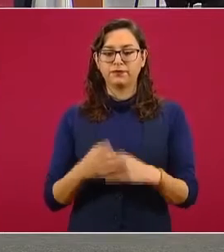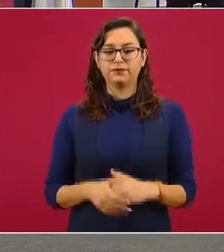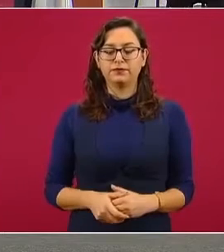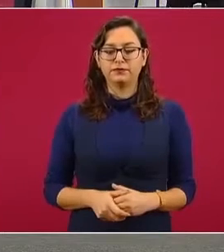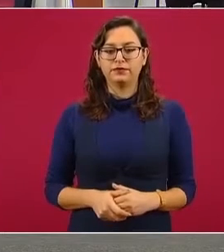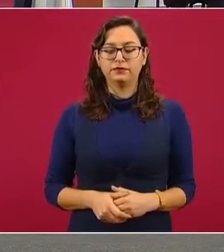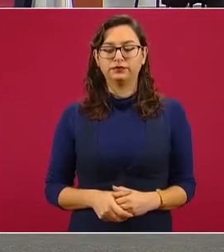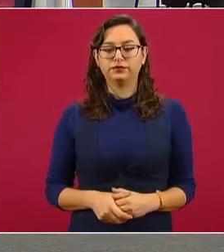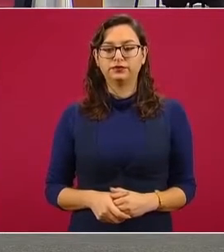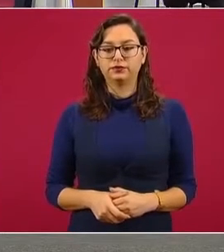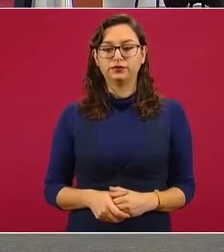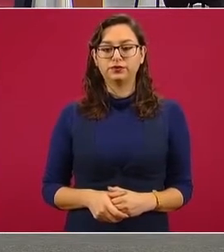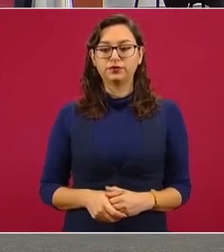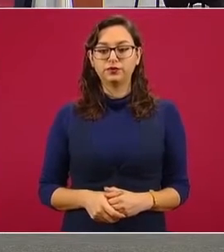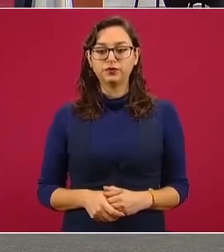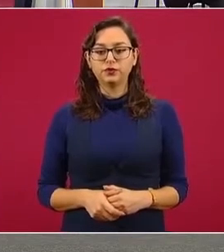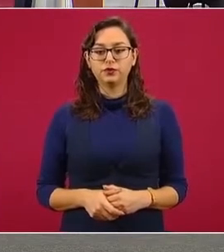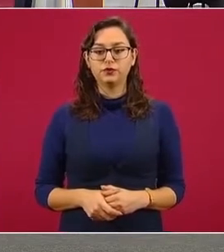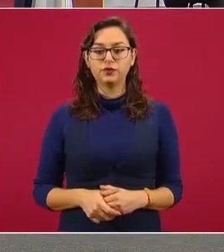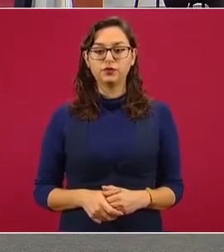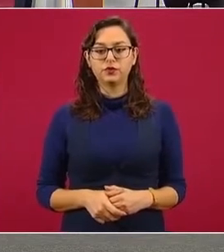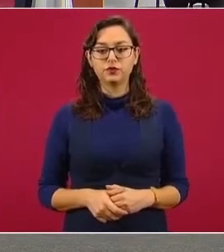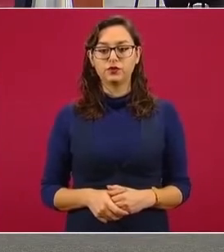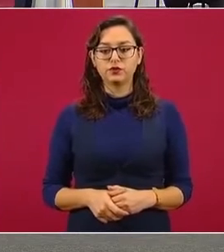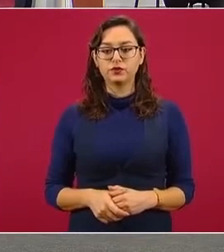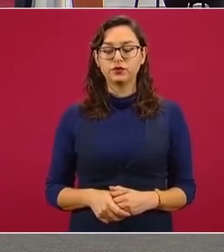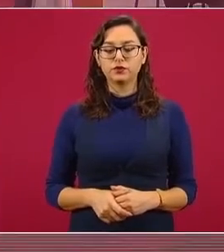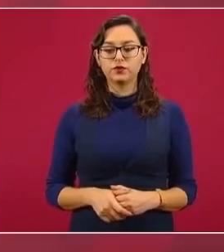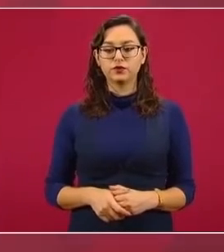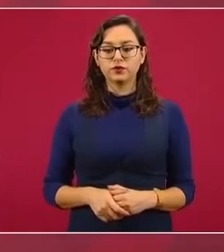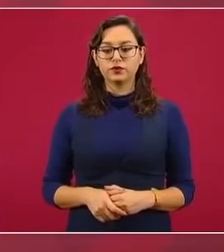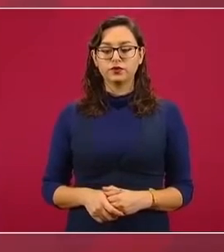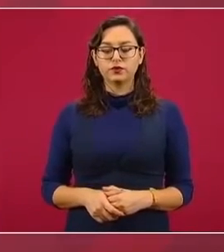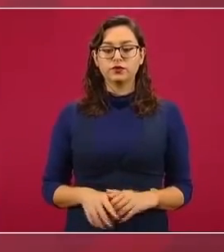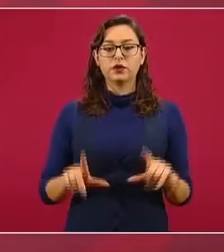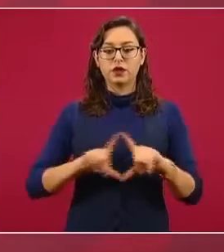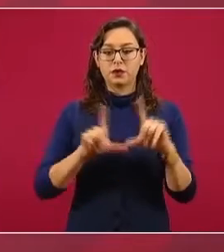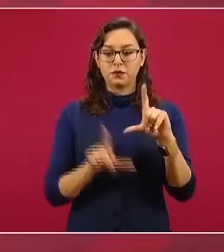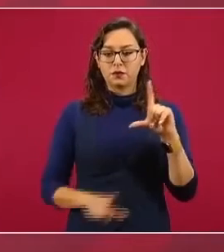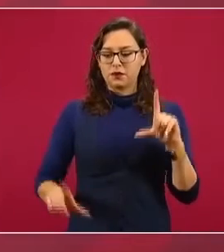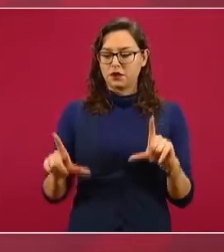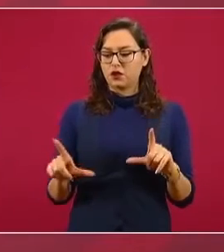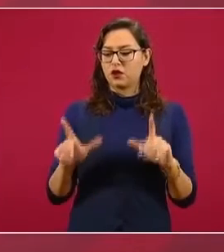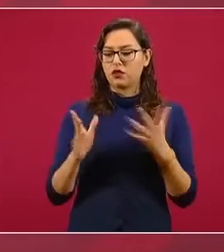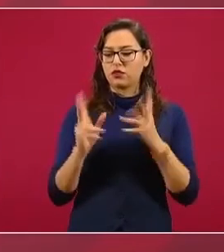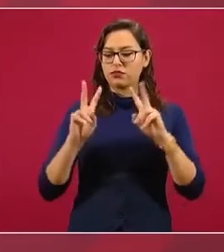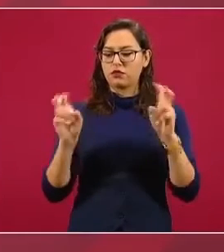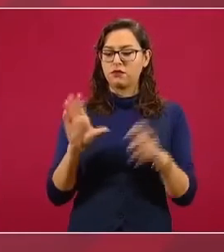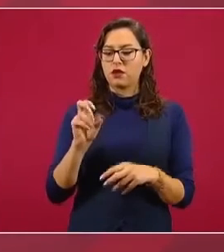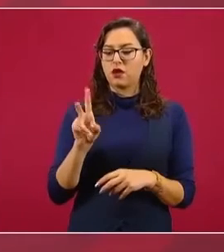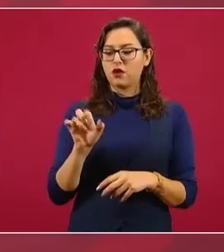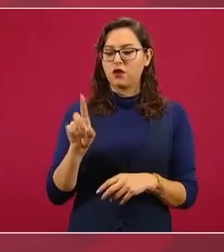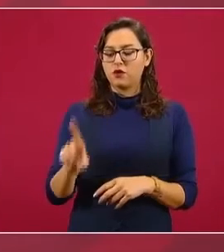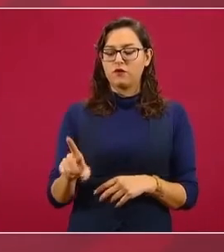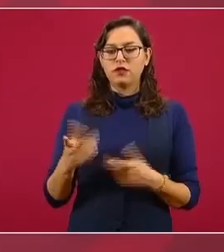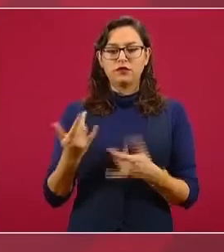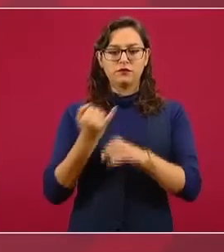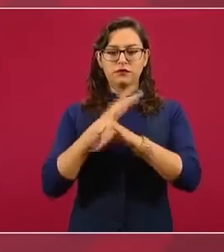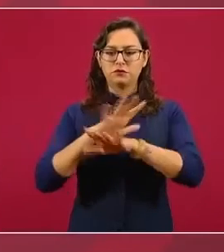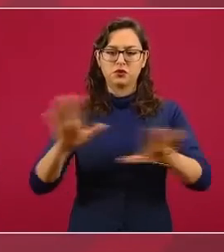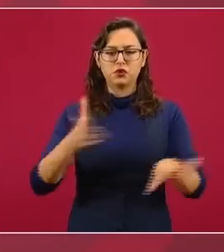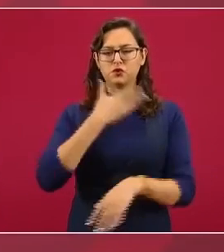Comento brevemente sobre la situación que guarda la epidemia de COVID-19 en México, con el informe técnico que presentamos todas las